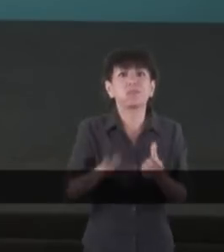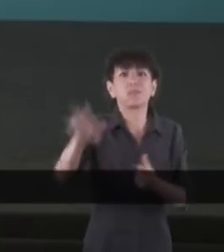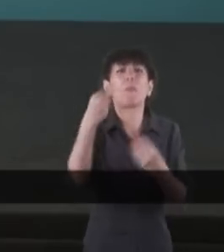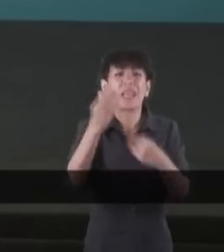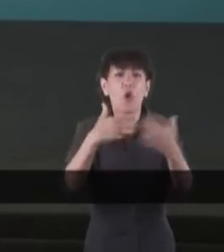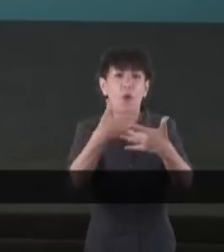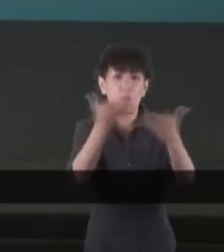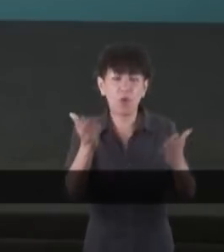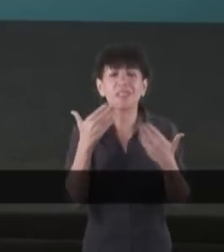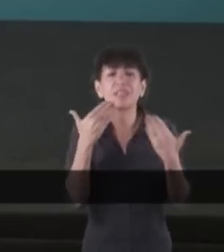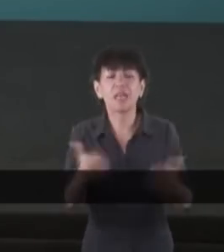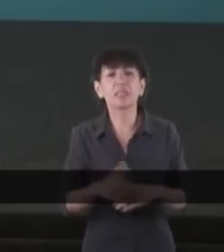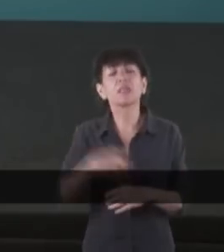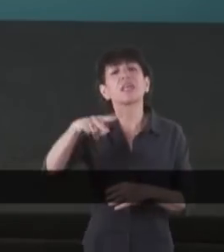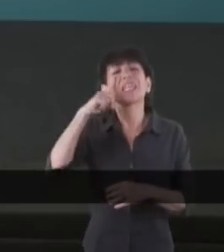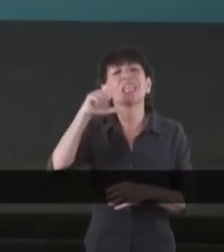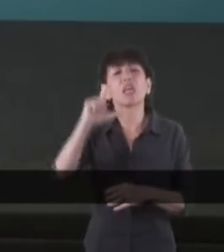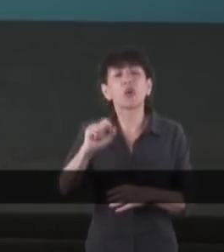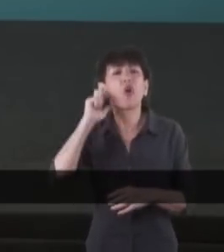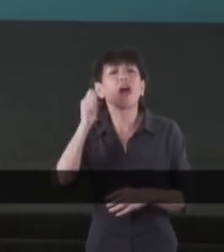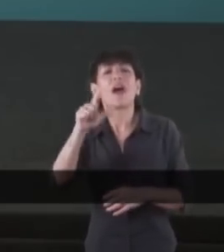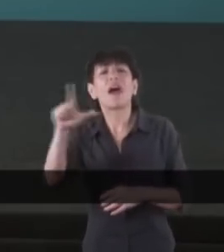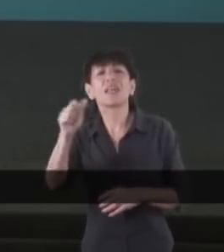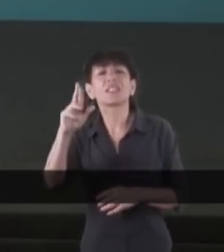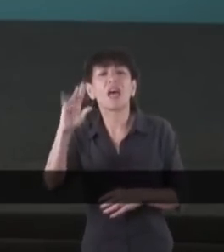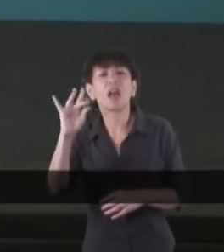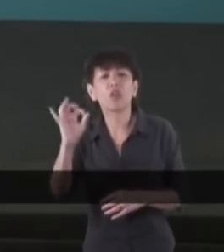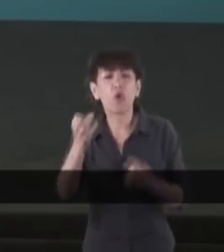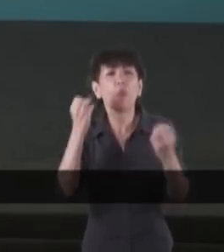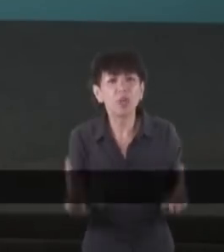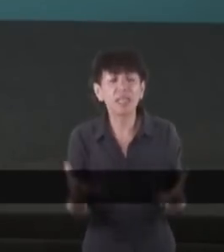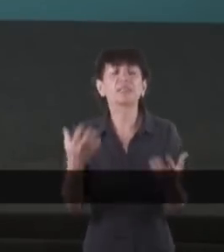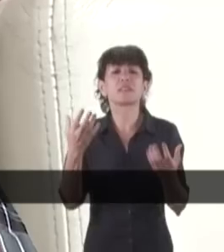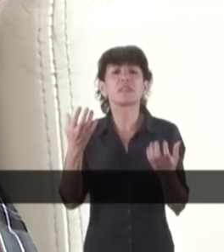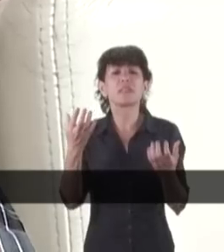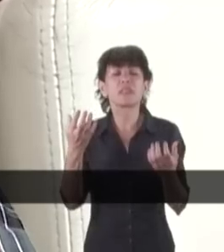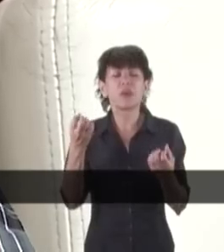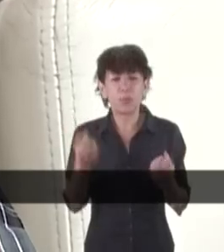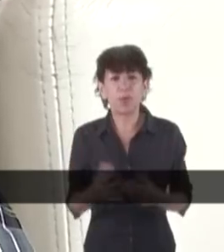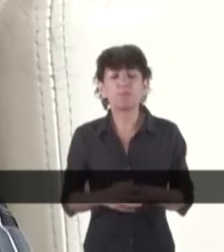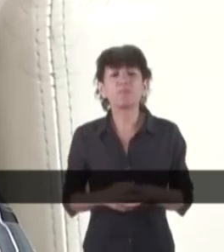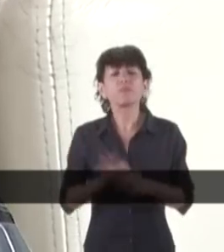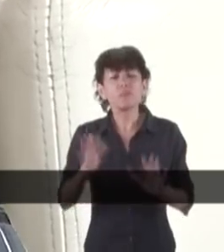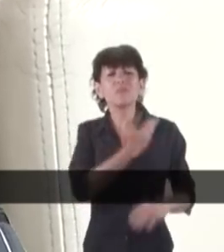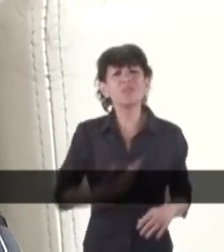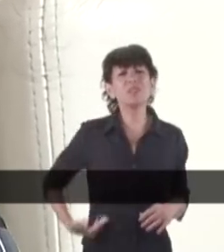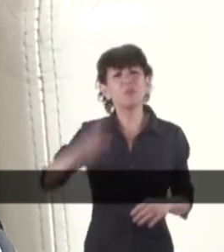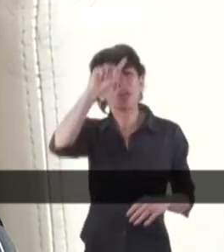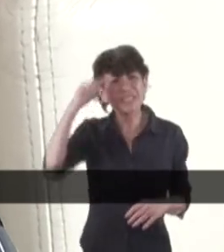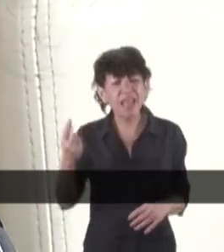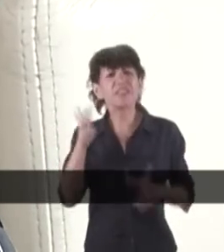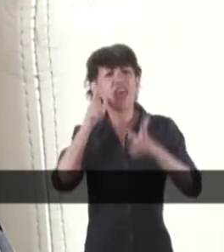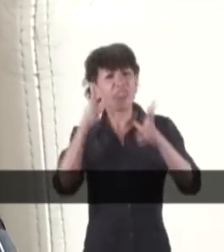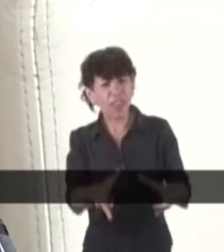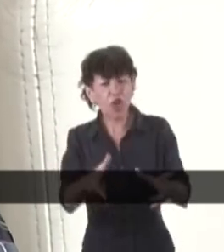Nicolás Gallardo, de CNN Radio. ¿Cómo estás? Buen día. Feliz año. Gracias, El igualmente. presidente supo ser bastante crítico, de hecho lo sostuvo,